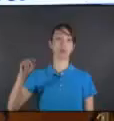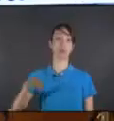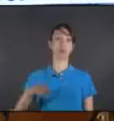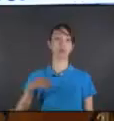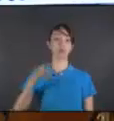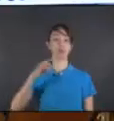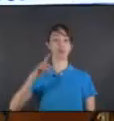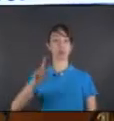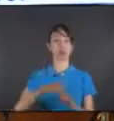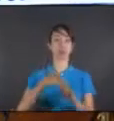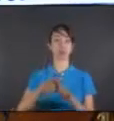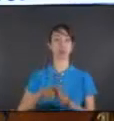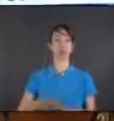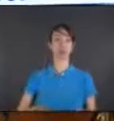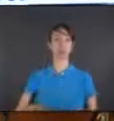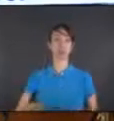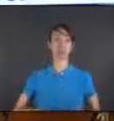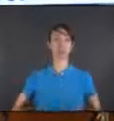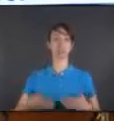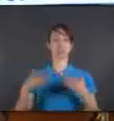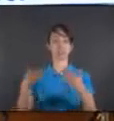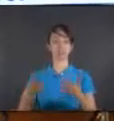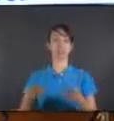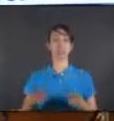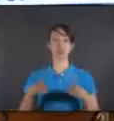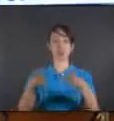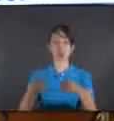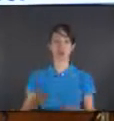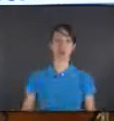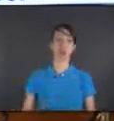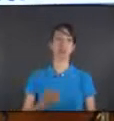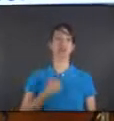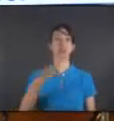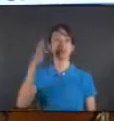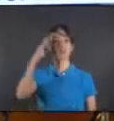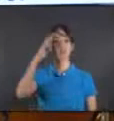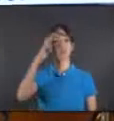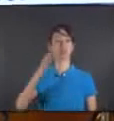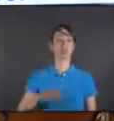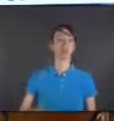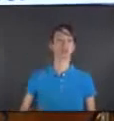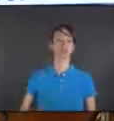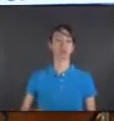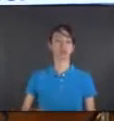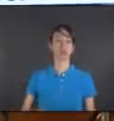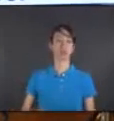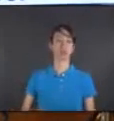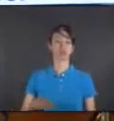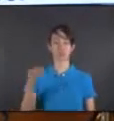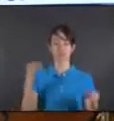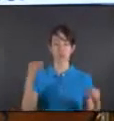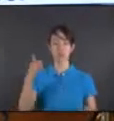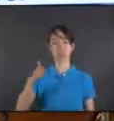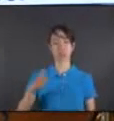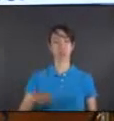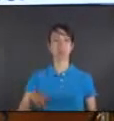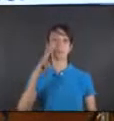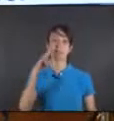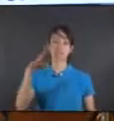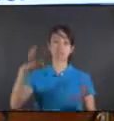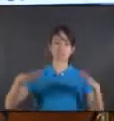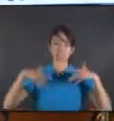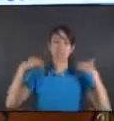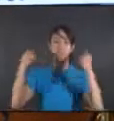¿30, pues? ¿Por qué no retomar eso y decir, y ir a la universidad?